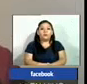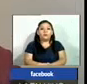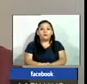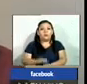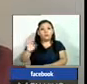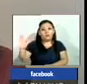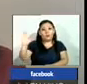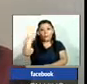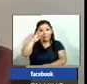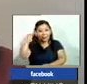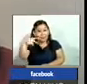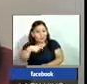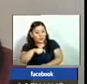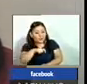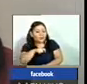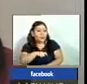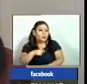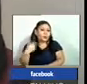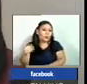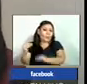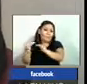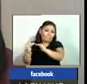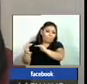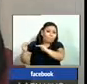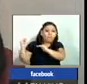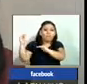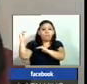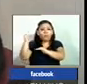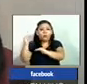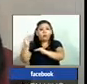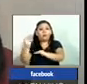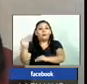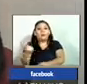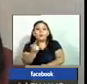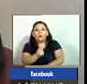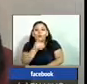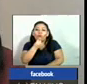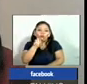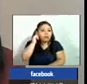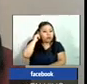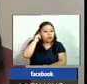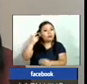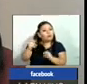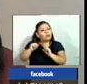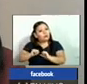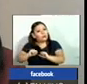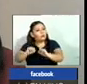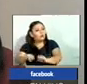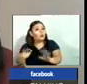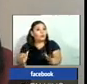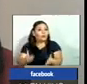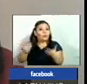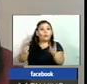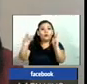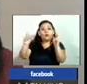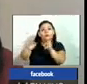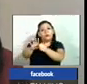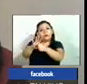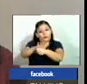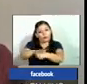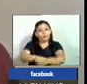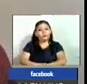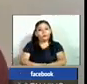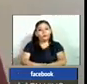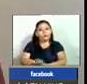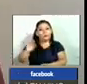España ha tenido la tasa más alta de personas de la tercera edad que murieron por la pandemia del COVID-19